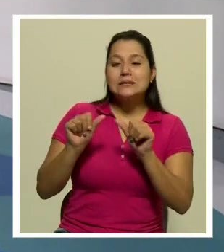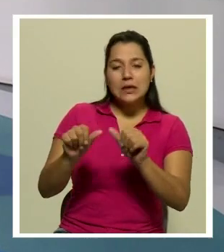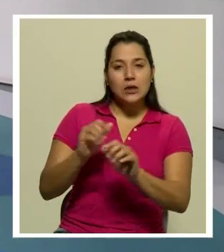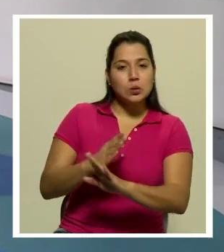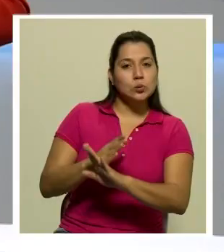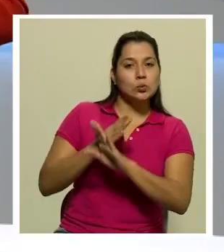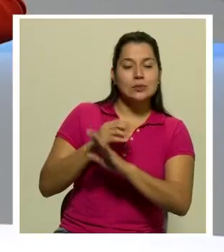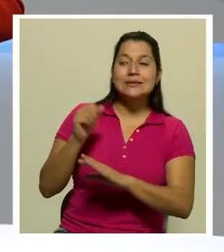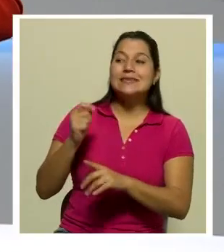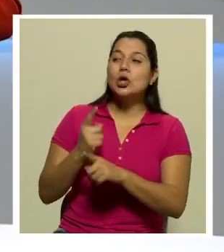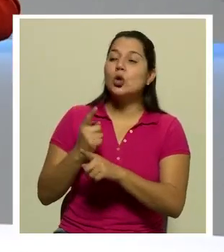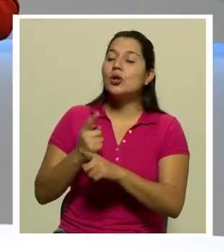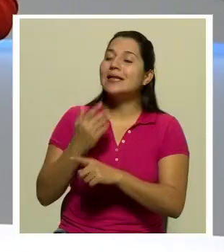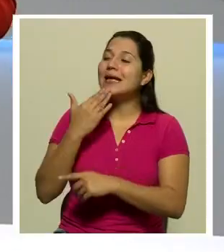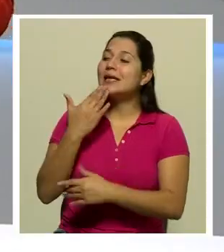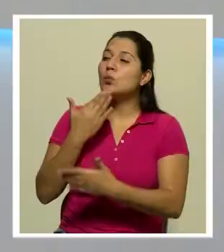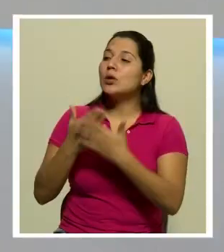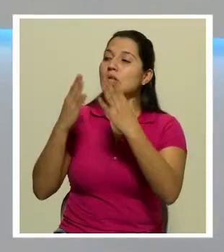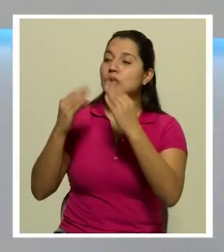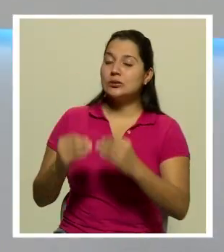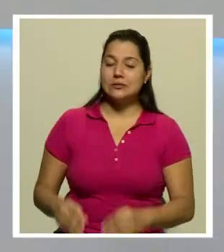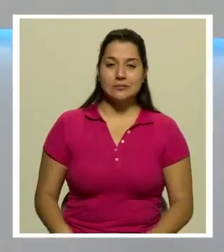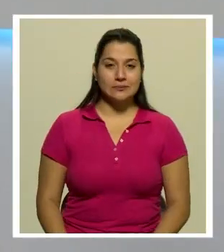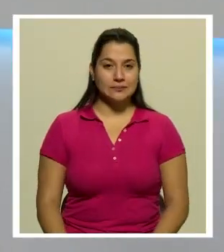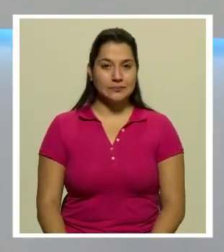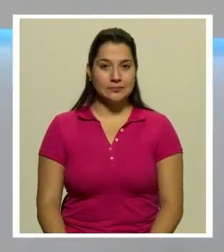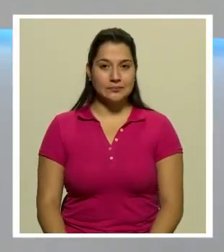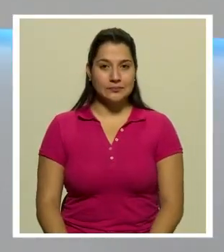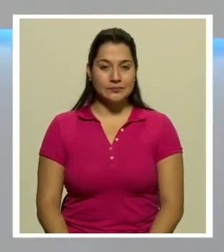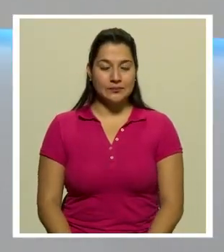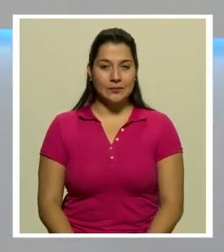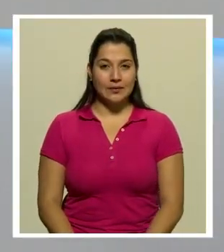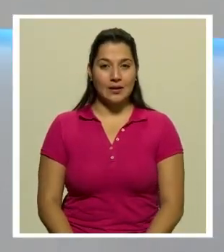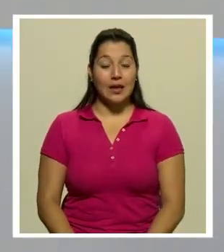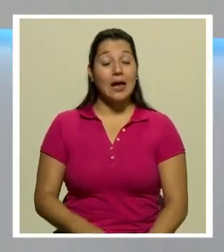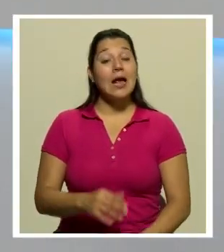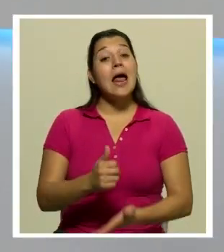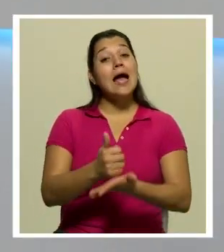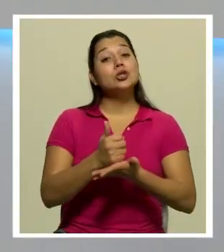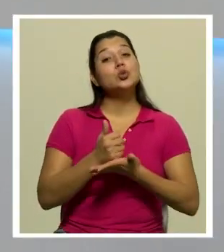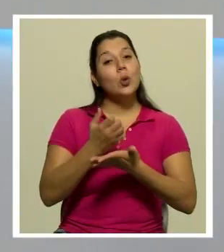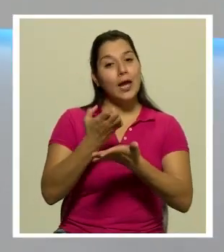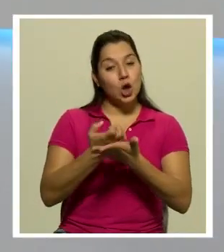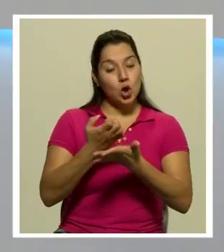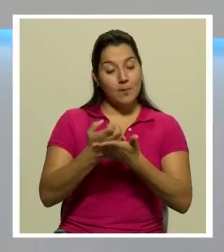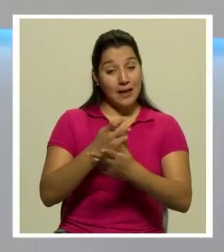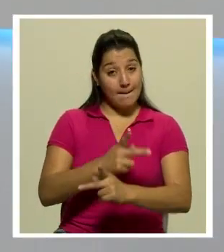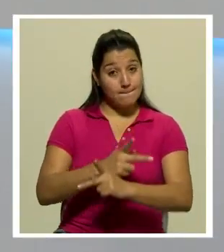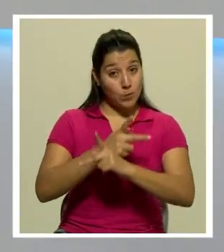es, gracias, don Ernesto. Buenas noches. Buenas noches. Y el bono Proteger ha